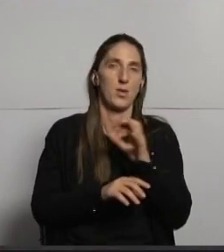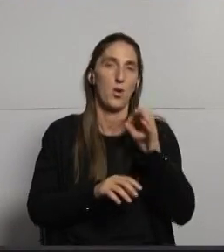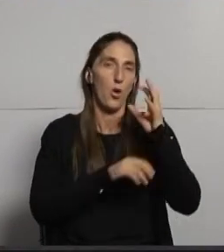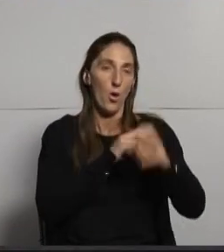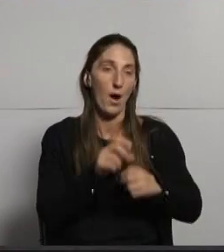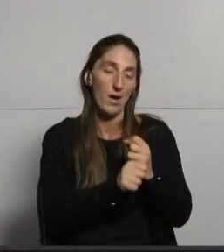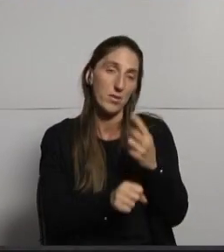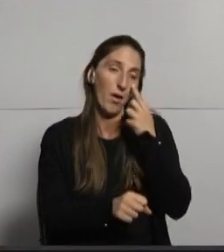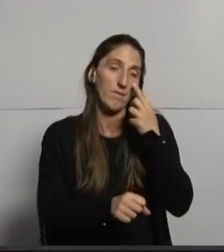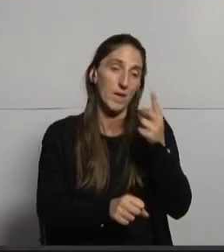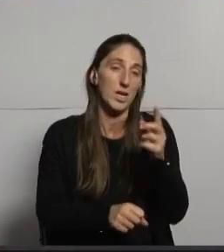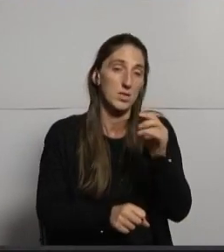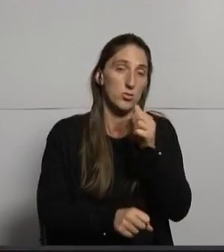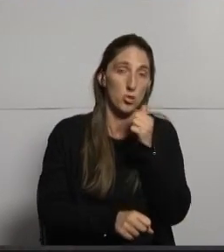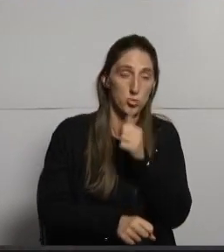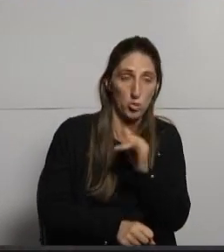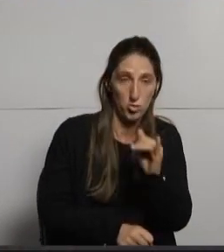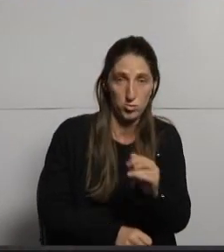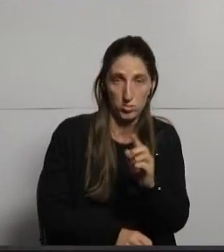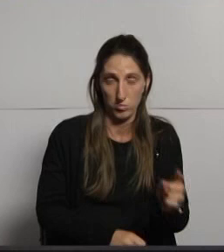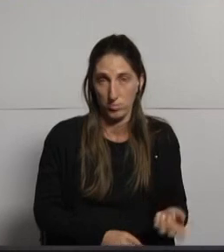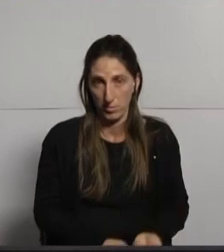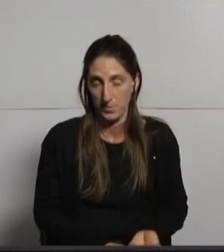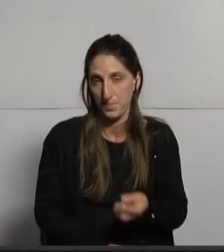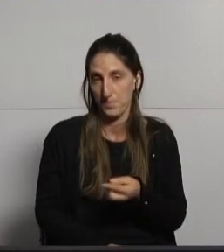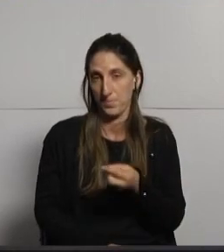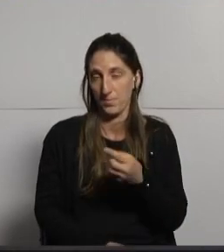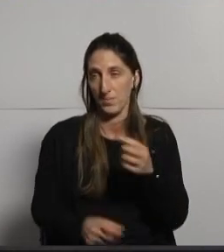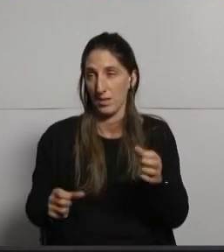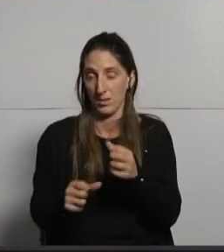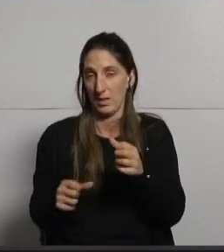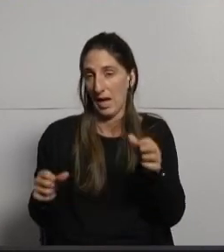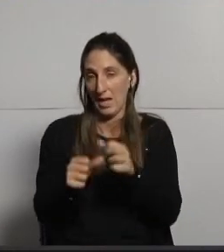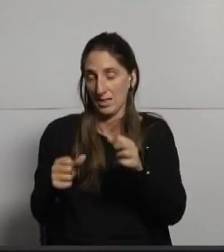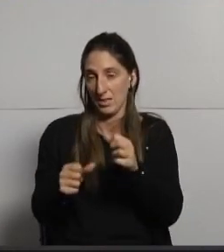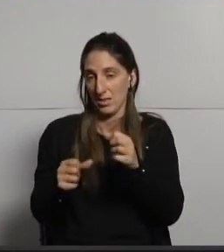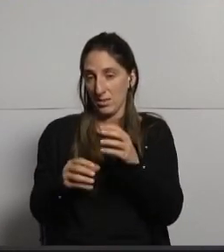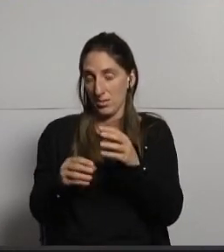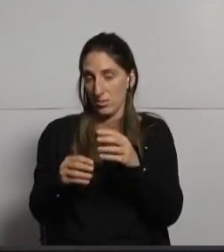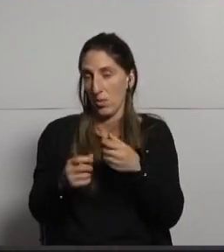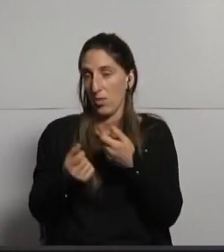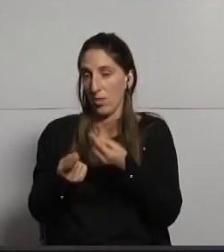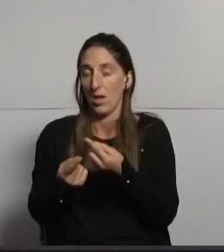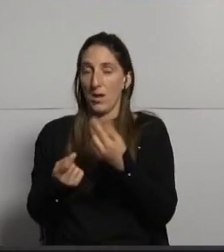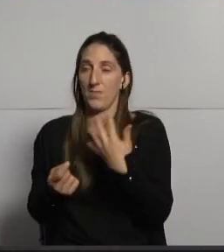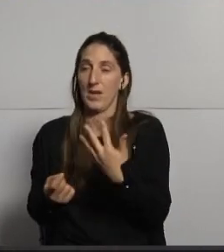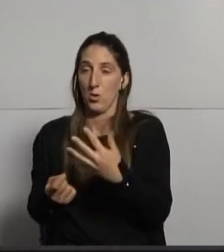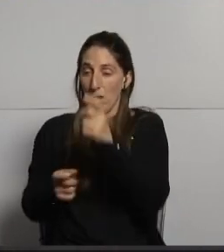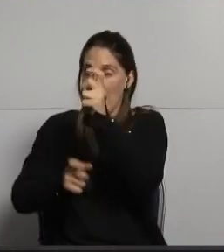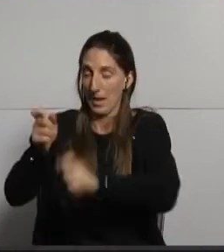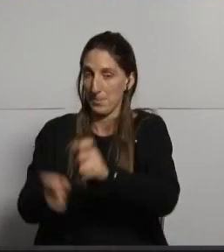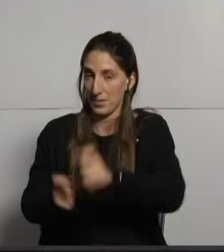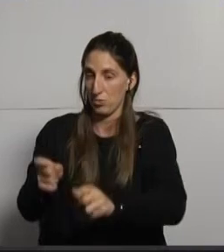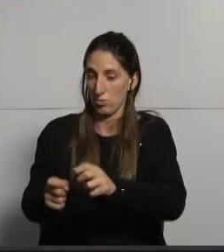si una solución es válida. Intentan definir un piloto, algo que le agregue valor a los ciudadanos, prueban esa idea